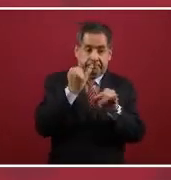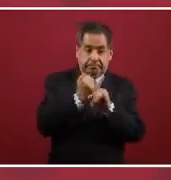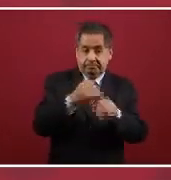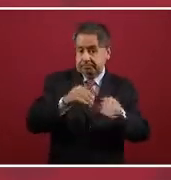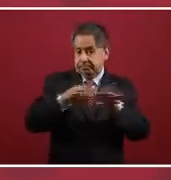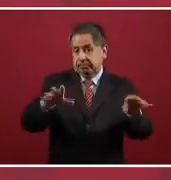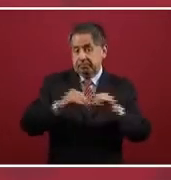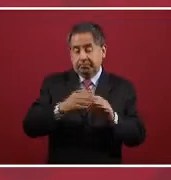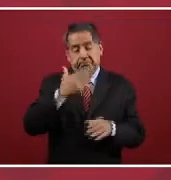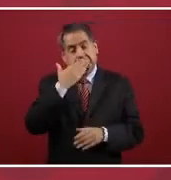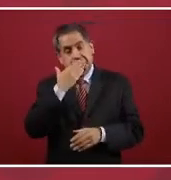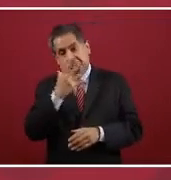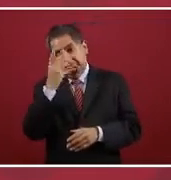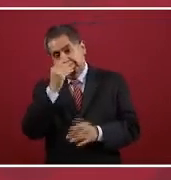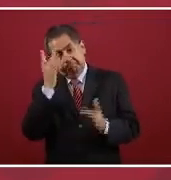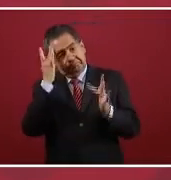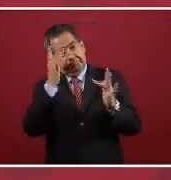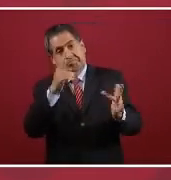sociales.